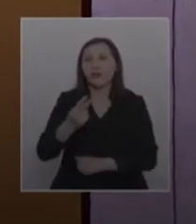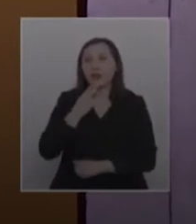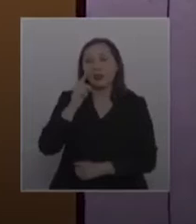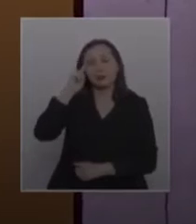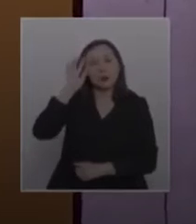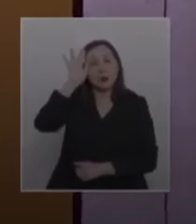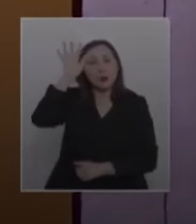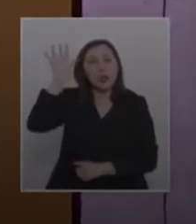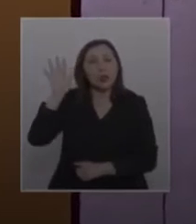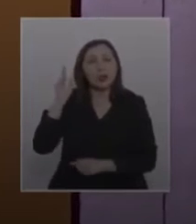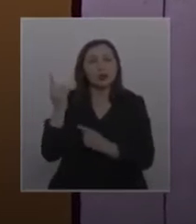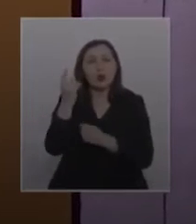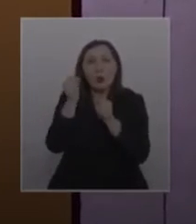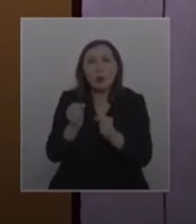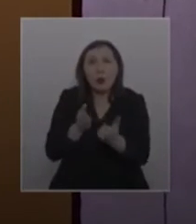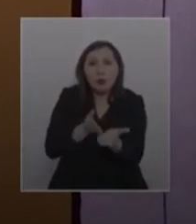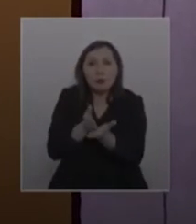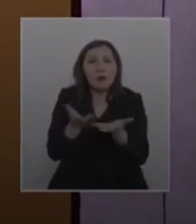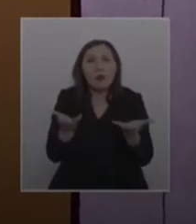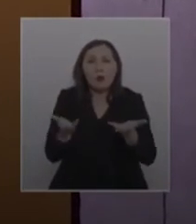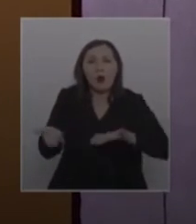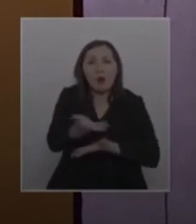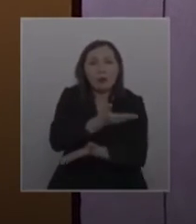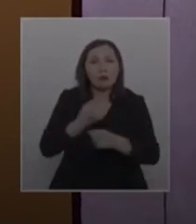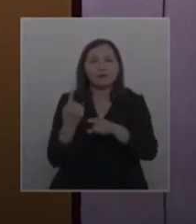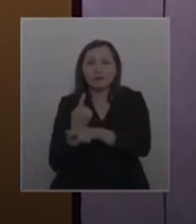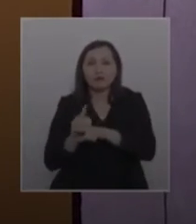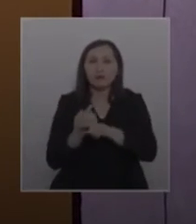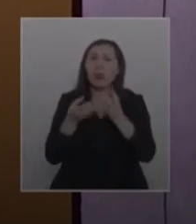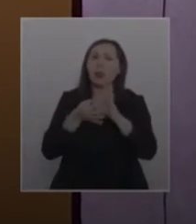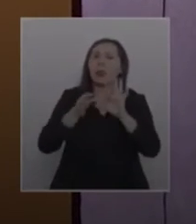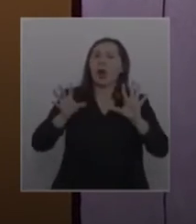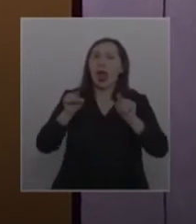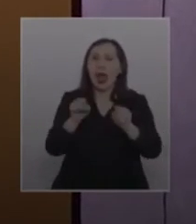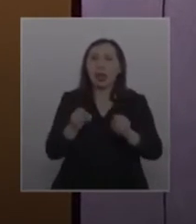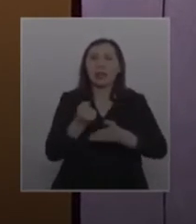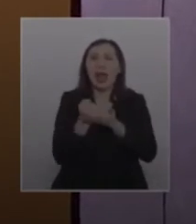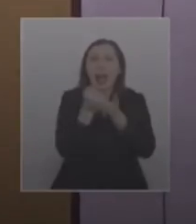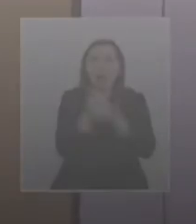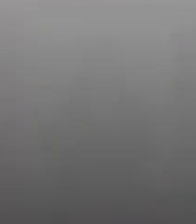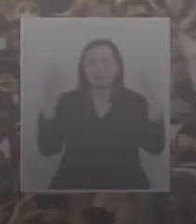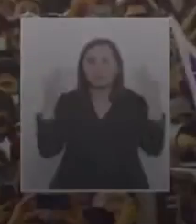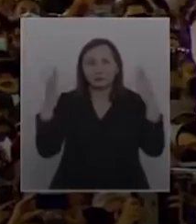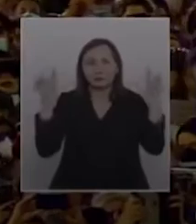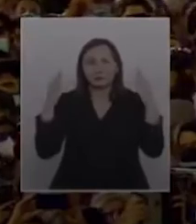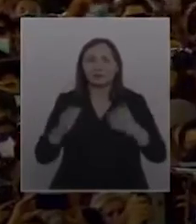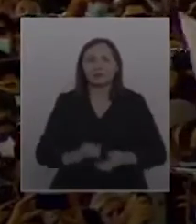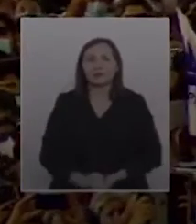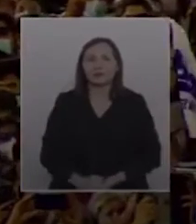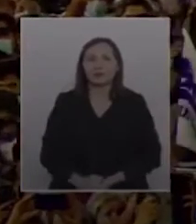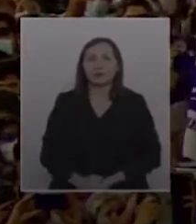fue de que ischia sitges la ministra del interior que la primera ministra mujer en el interior de seguridad